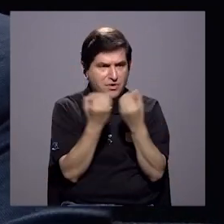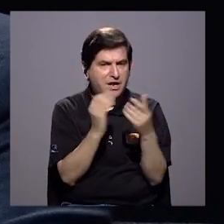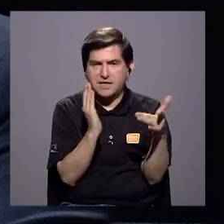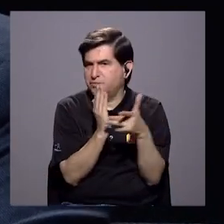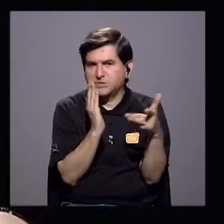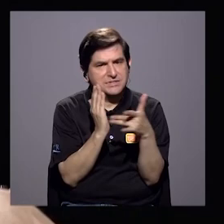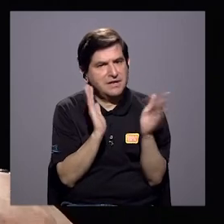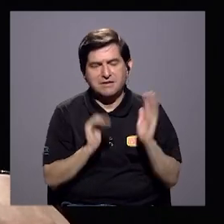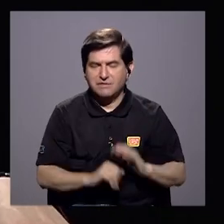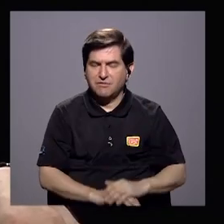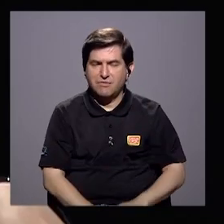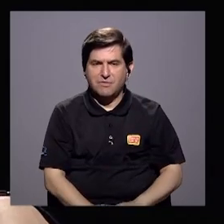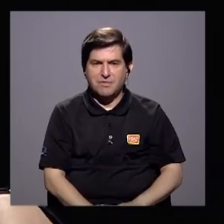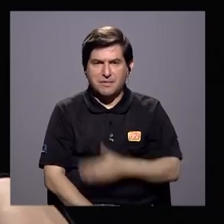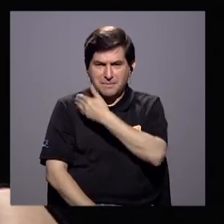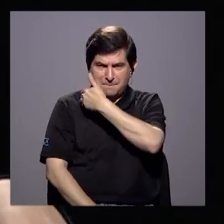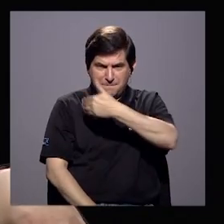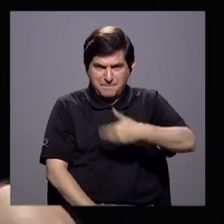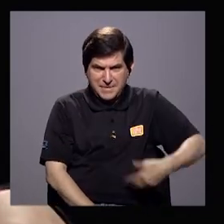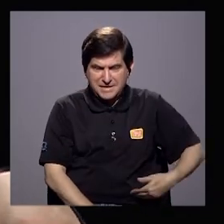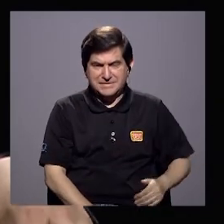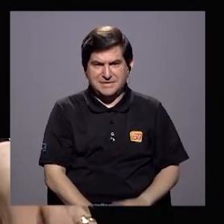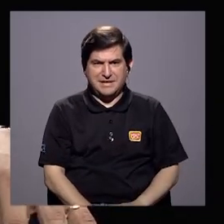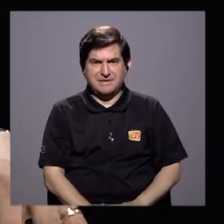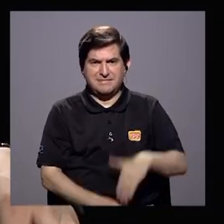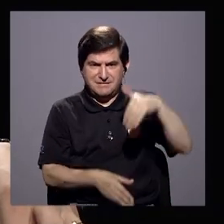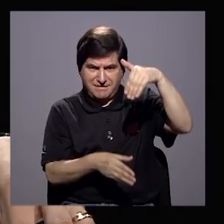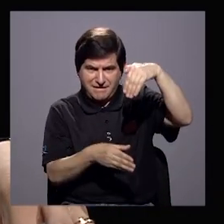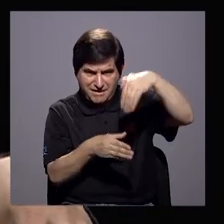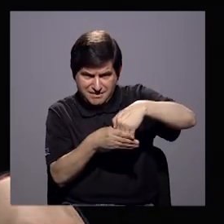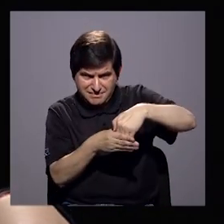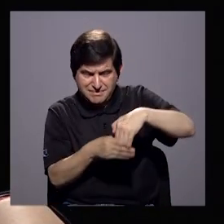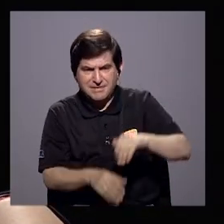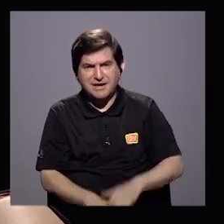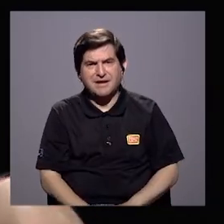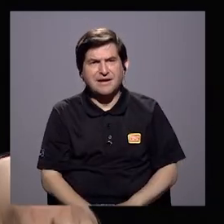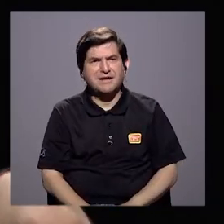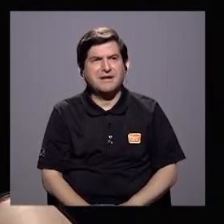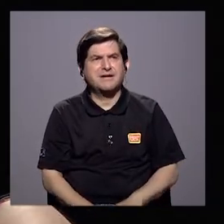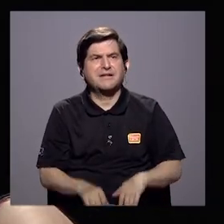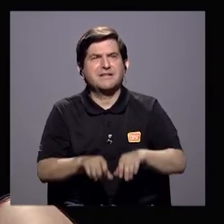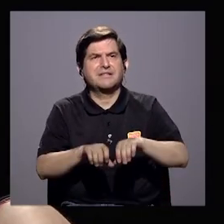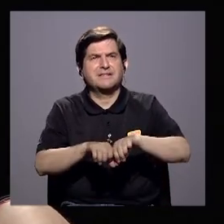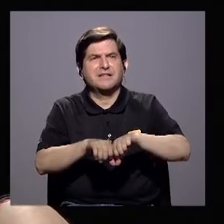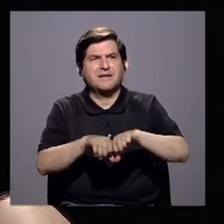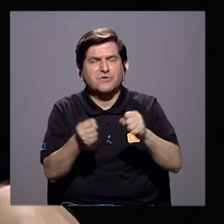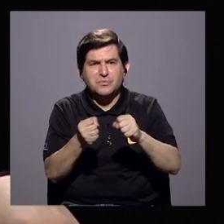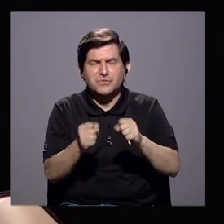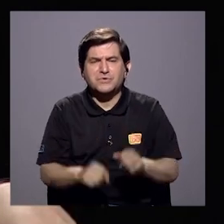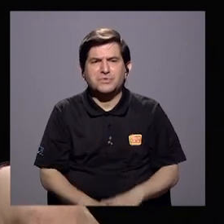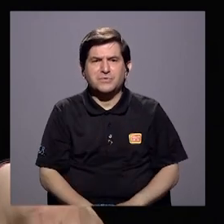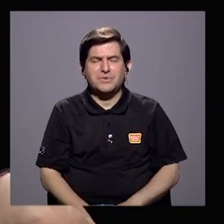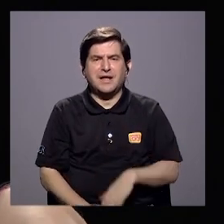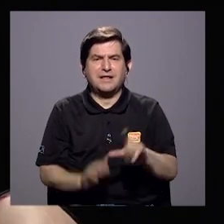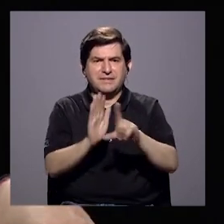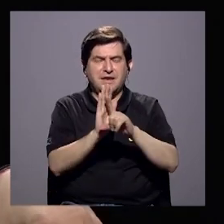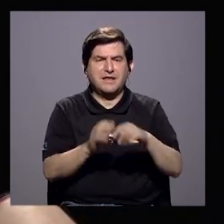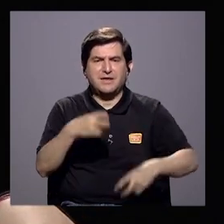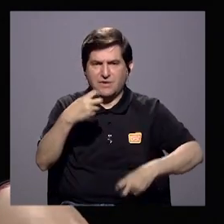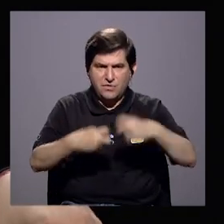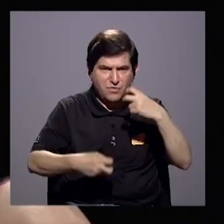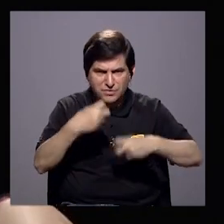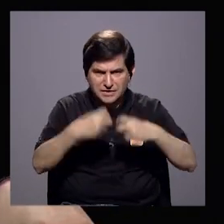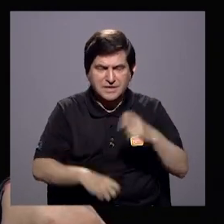técnica entonces para que el presidente caiga en la figura de violencia de un delito en específico tuvo que haber tenido